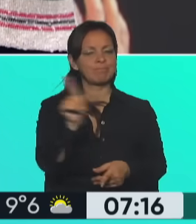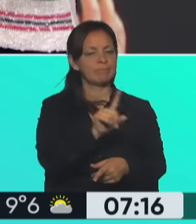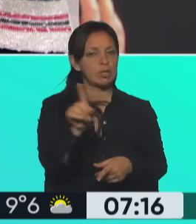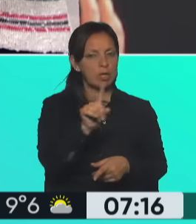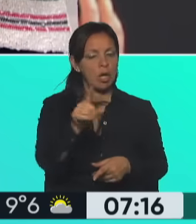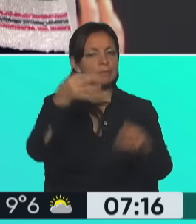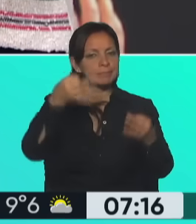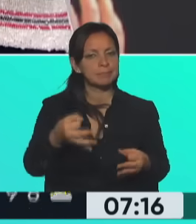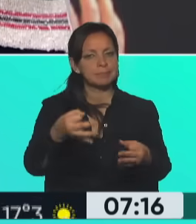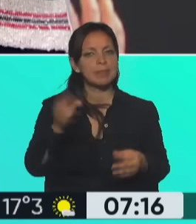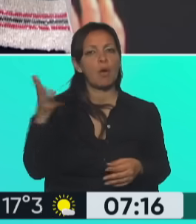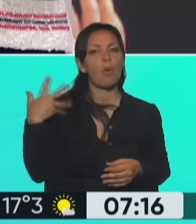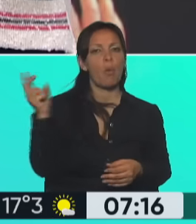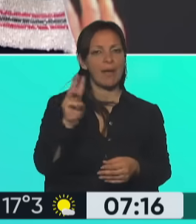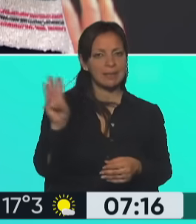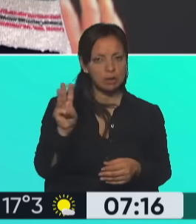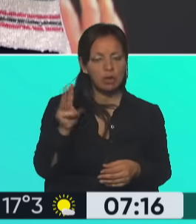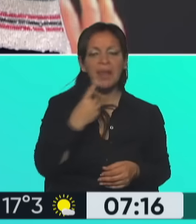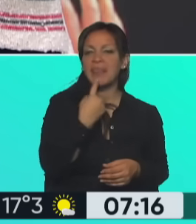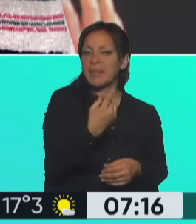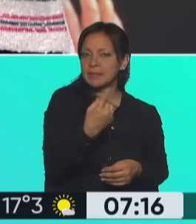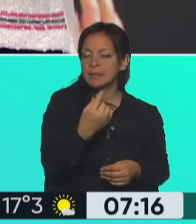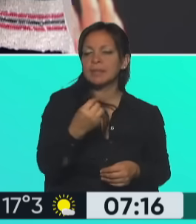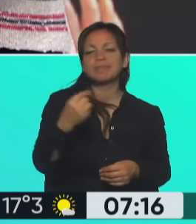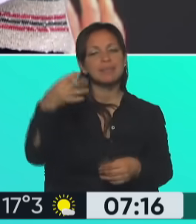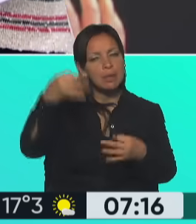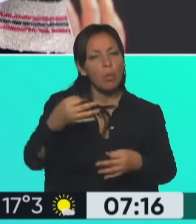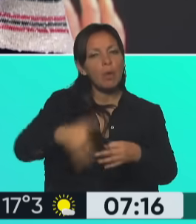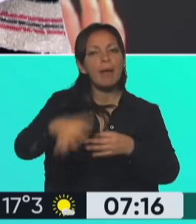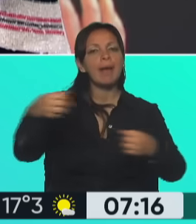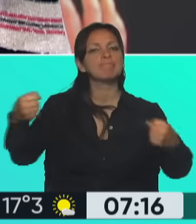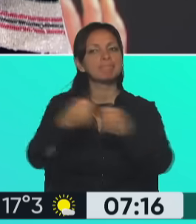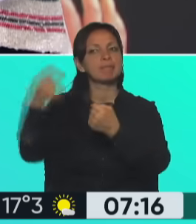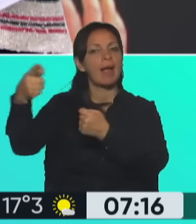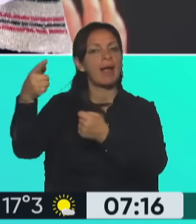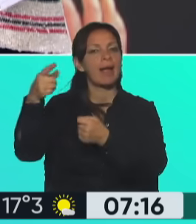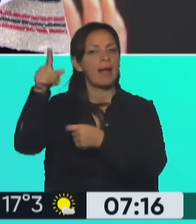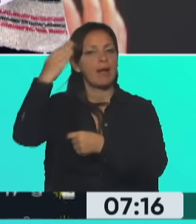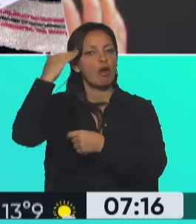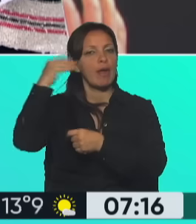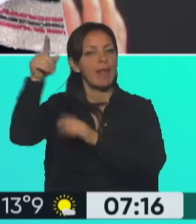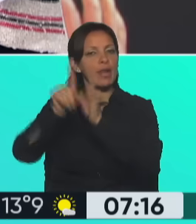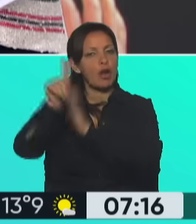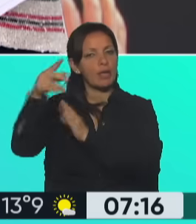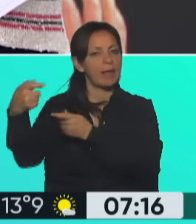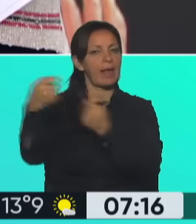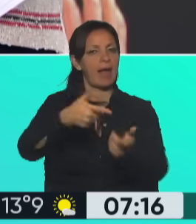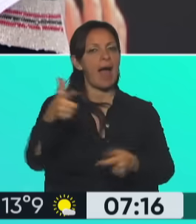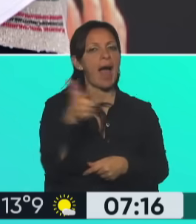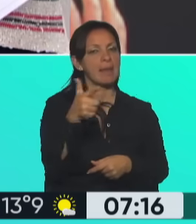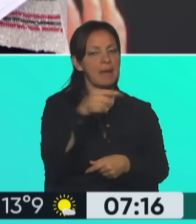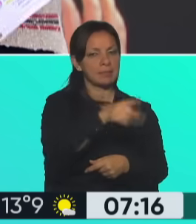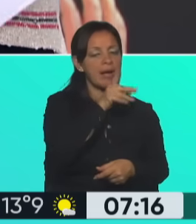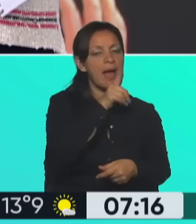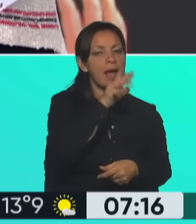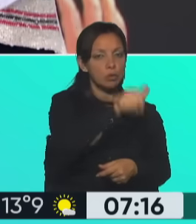Washington plantea que en realidad se va a pactar la entrega de armas de parte de Corea del Norte A